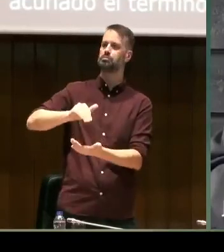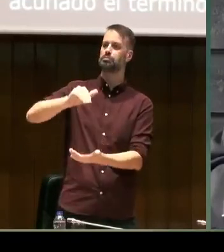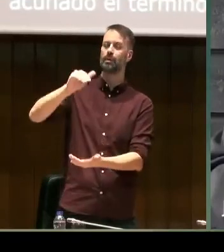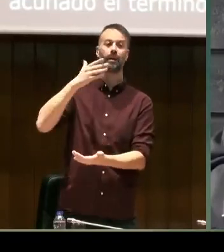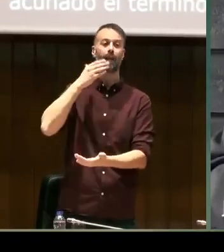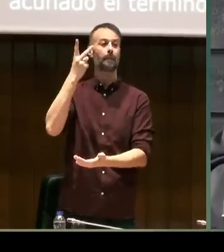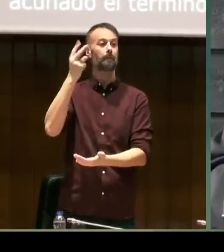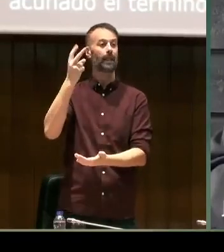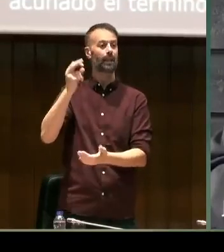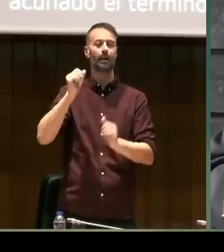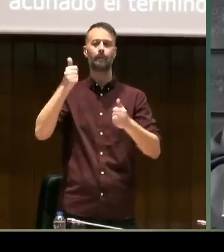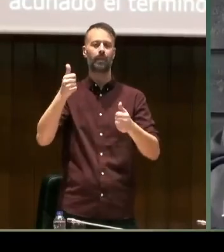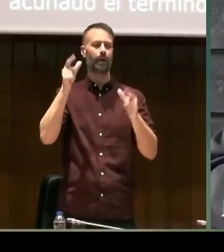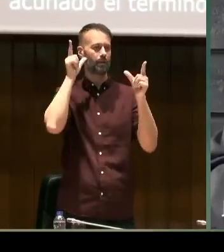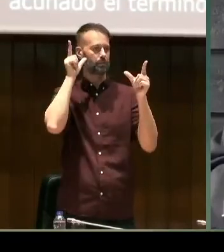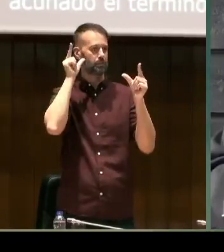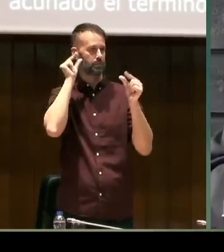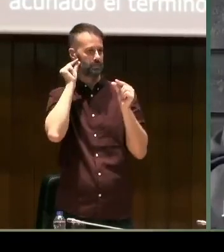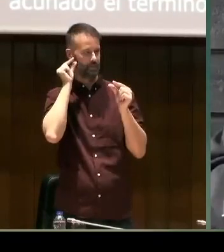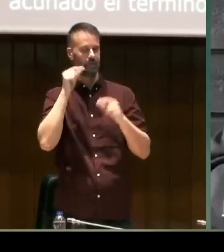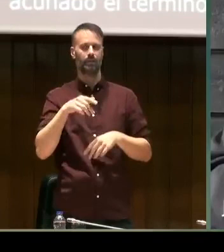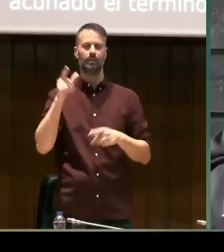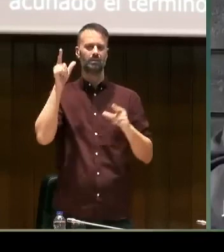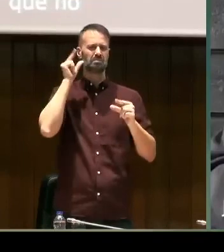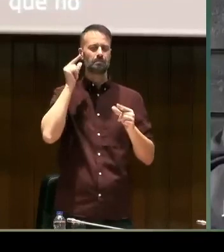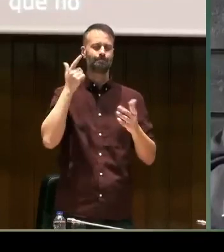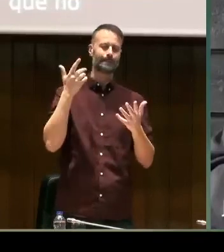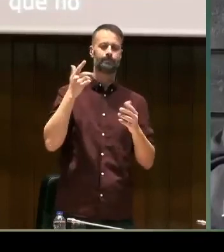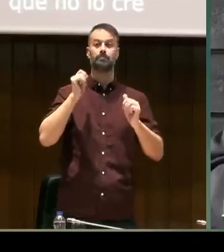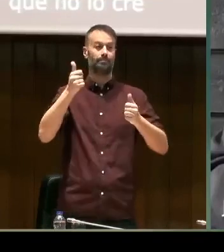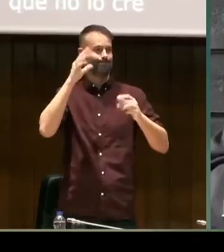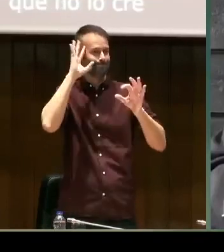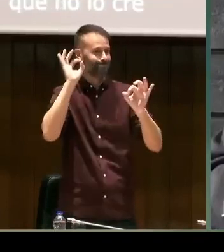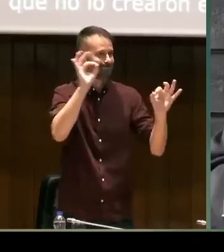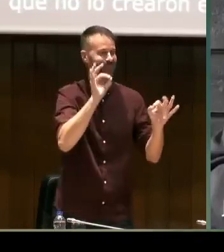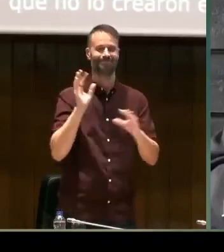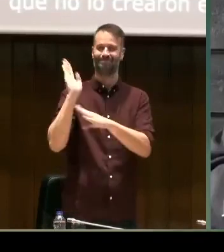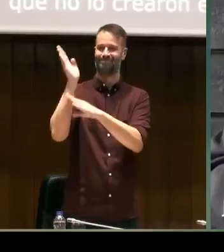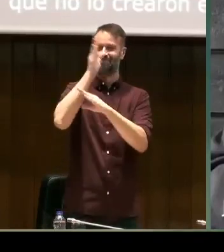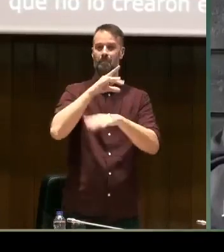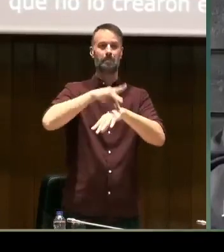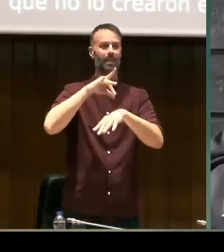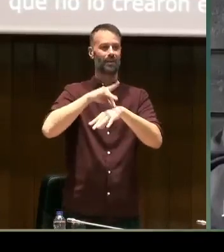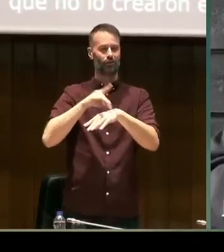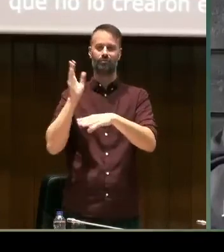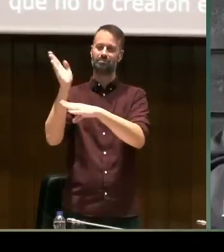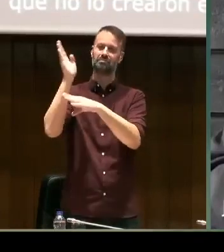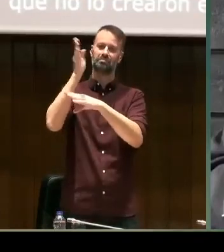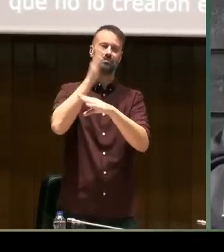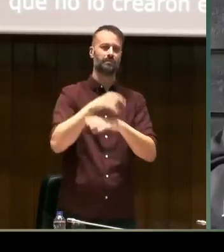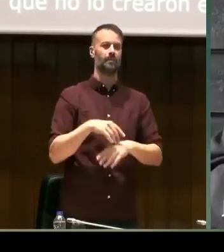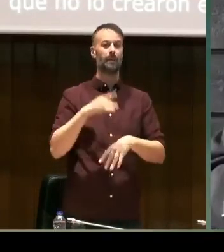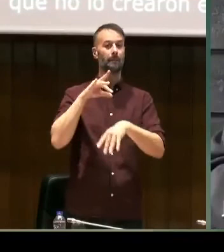de una persona oyente que a los 20 años empieza a perder audición. y, lógicamente, empieza